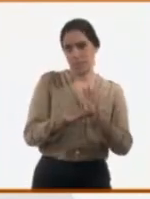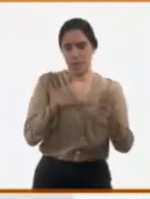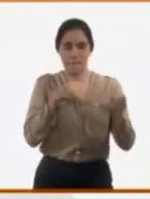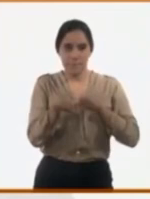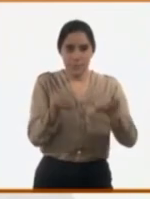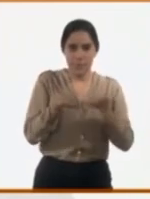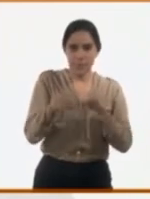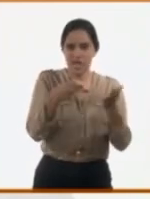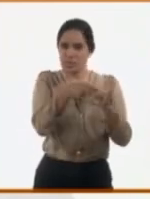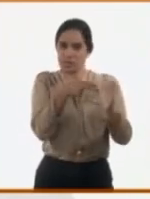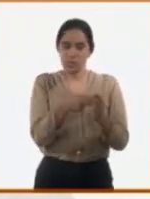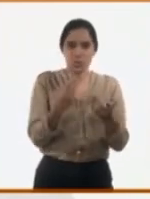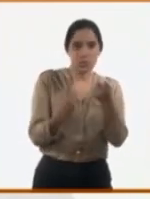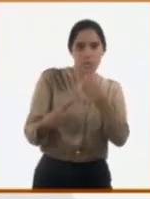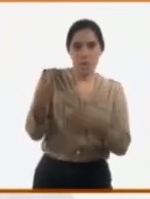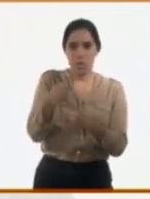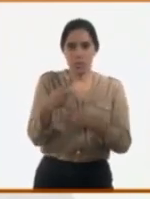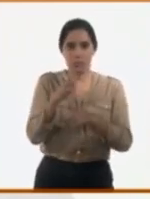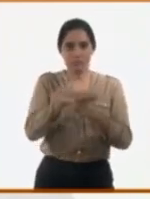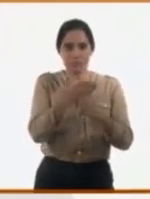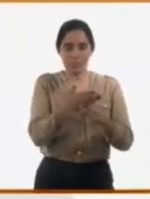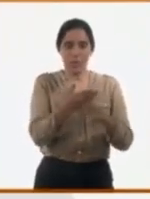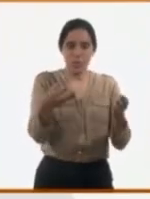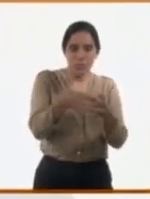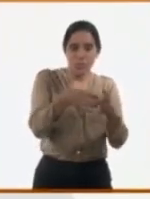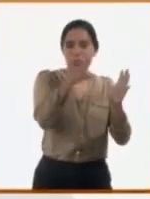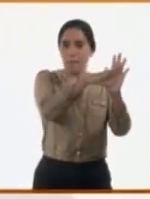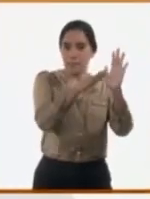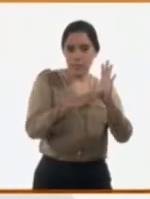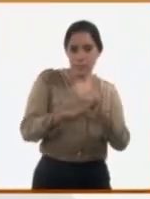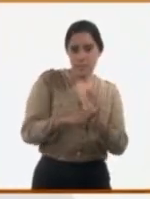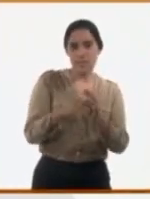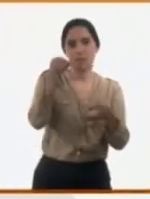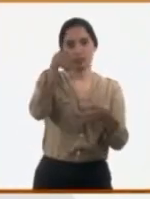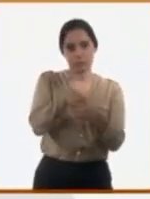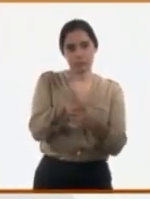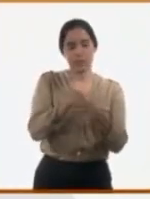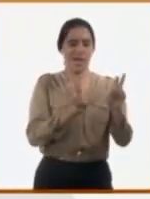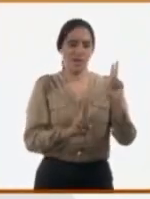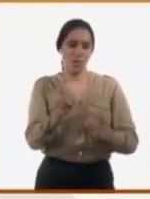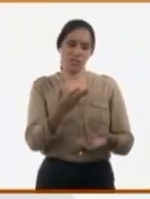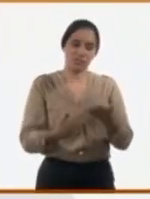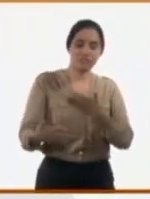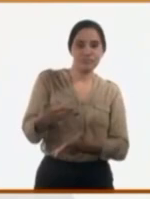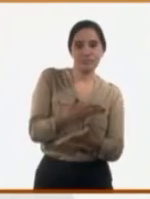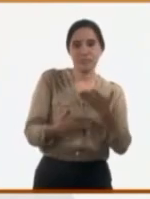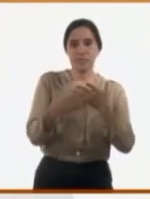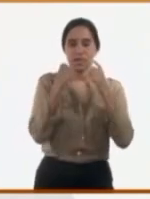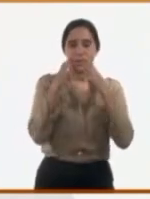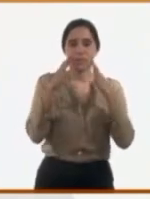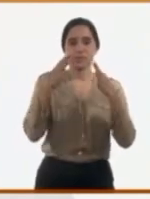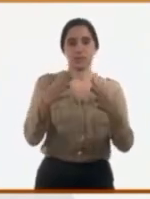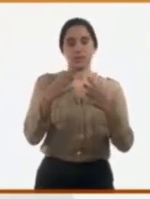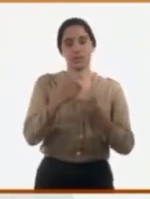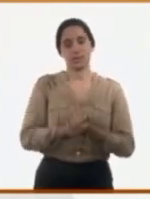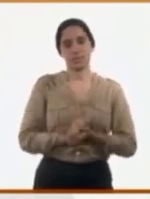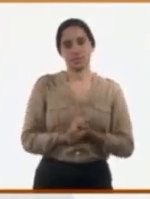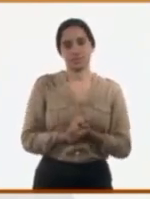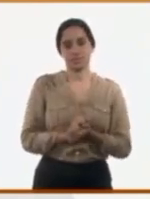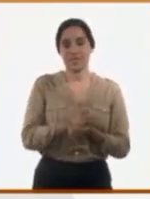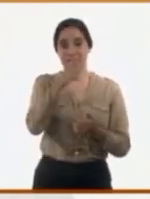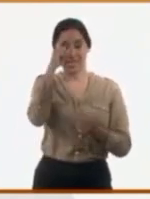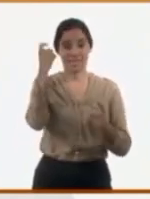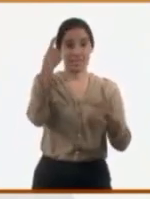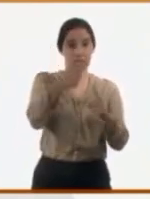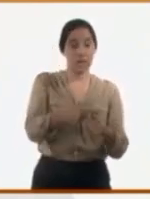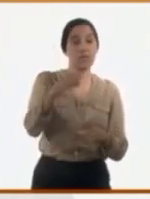eso después Bueno hablamos de un grupo de medidas que también se han emitido de recomendaciones para facilitar eso y en septiembre y en octubre